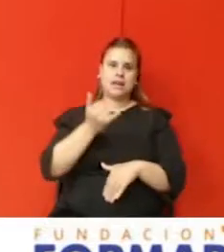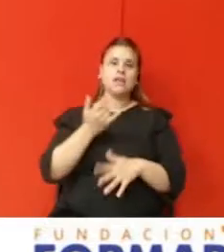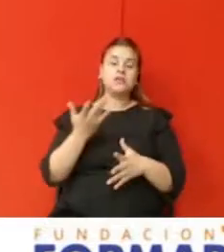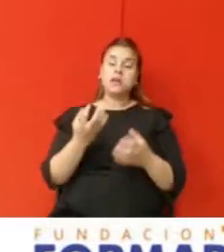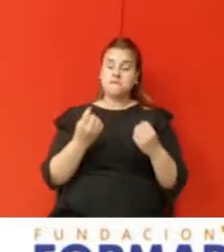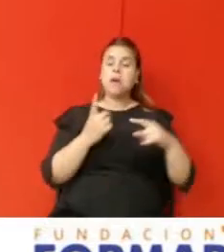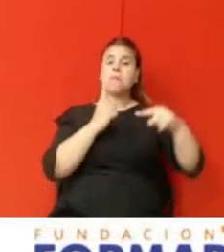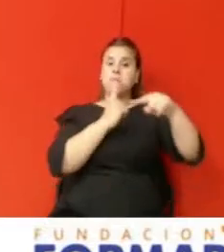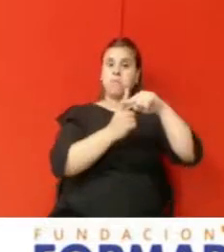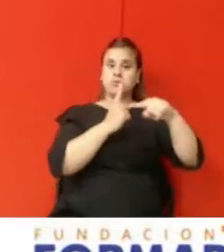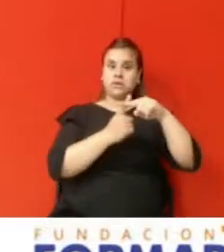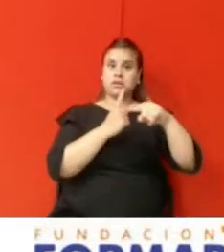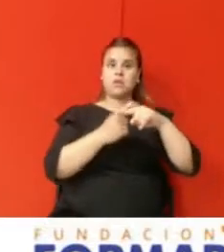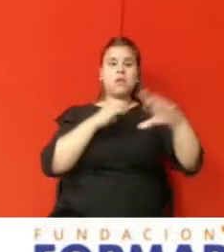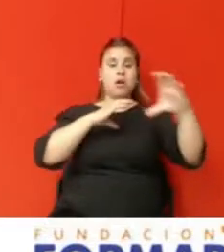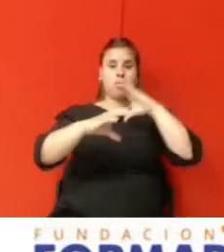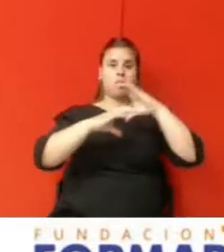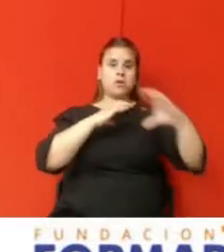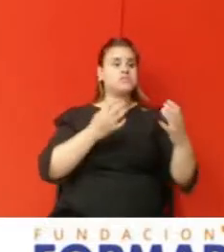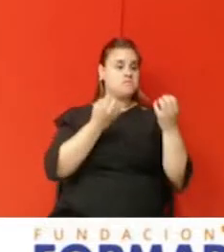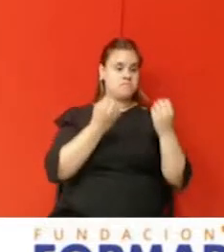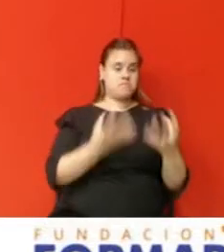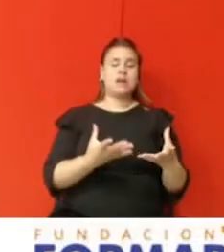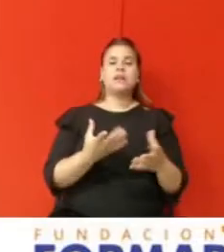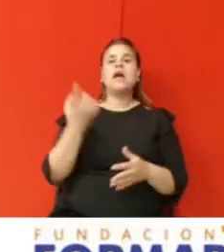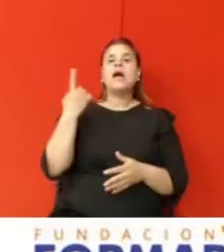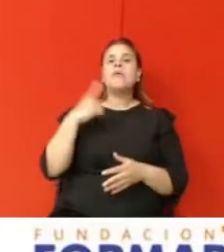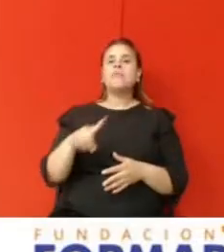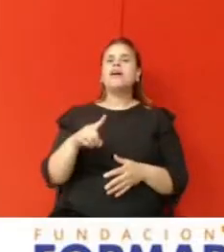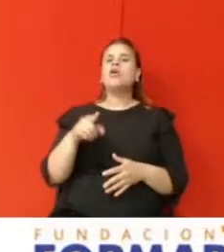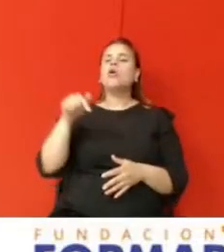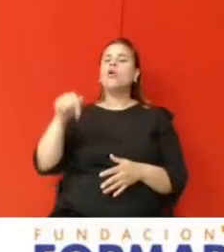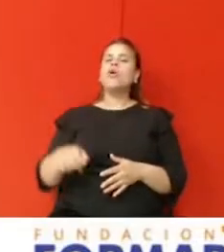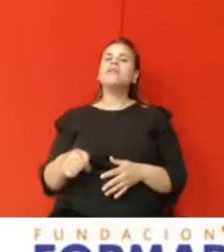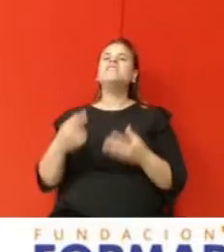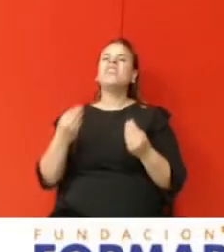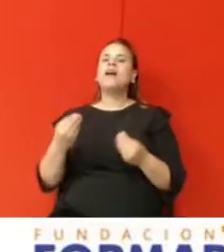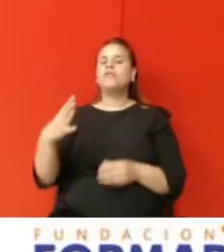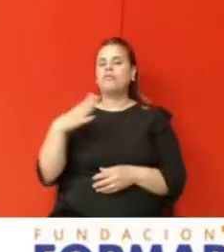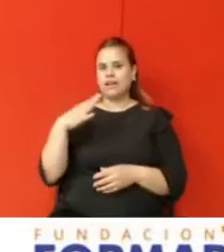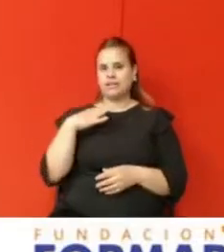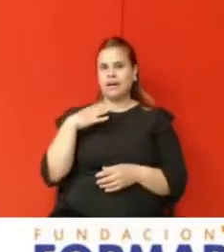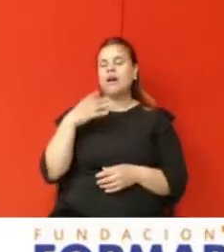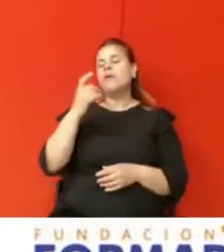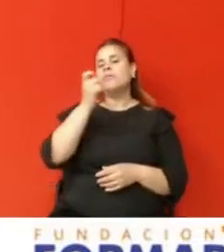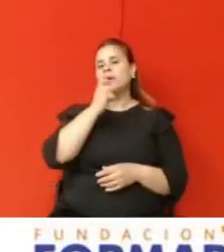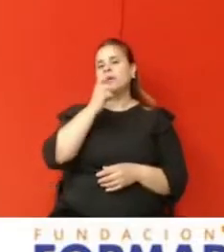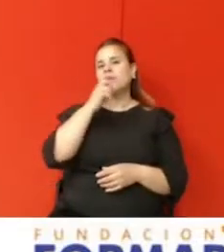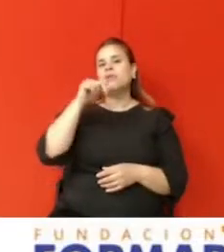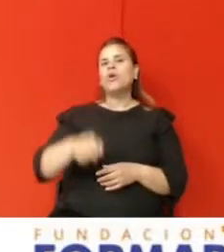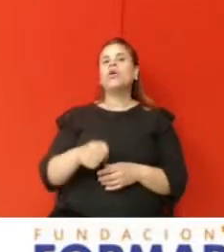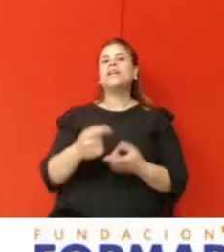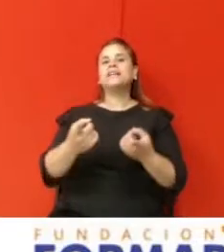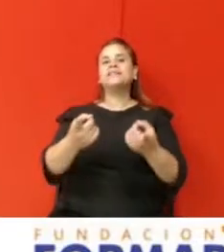Favorable, suficiente esa comunicación, pero dice en la deficiente. Debería de ser la atención con